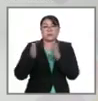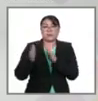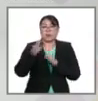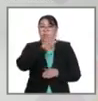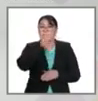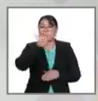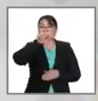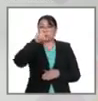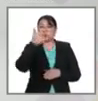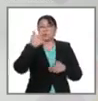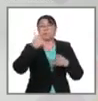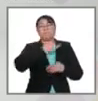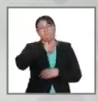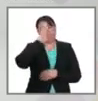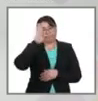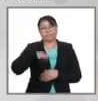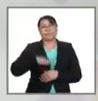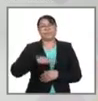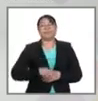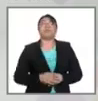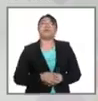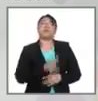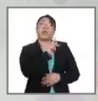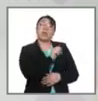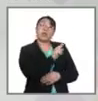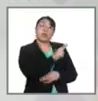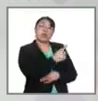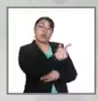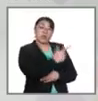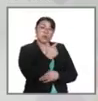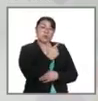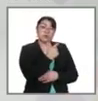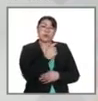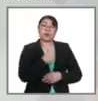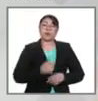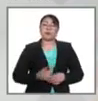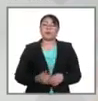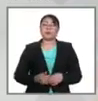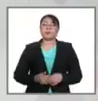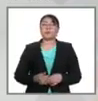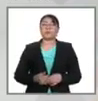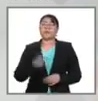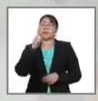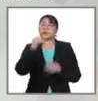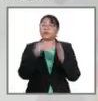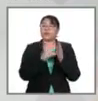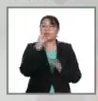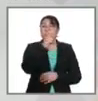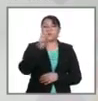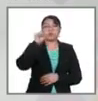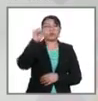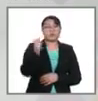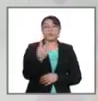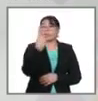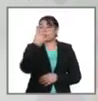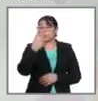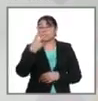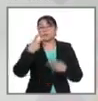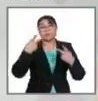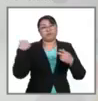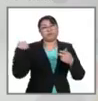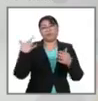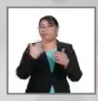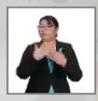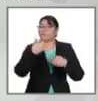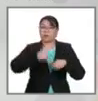defunciones en la jurisdicción sanitaria número tres de tuxtepec un total de 2.262 casos confirmados